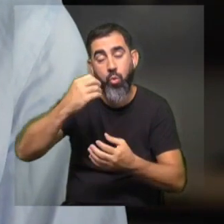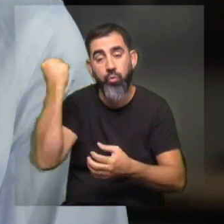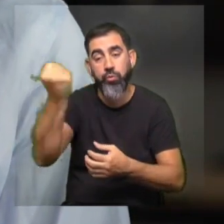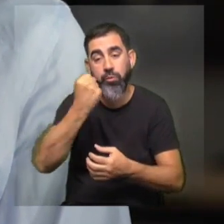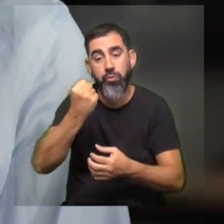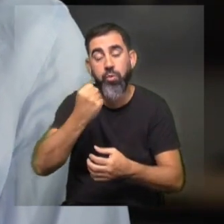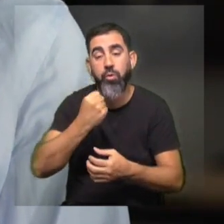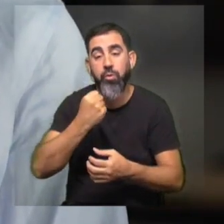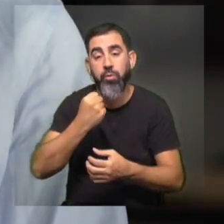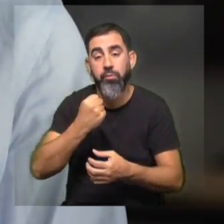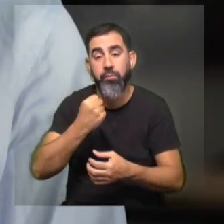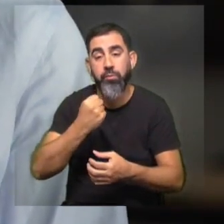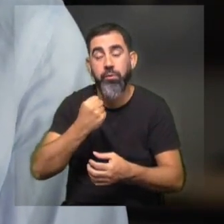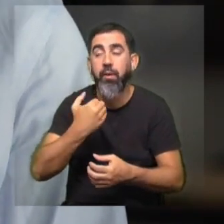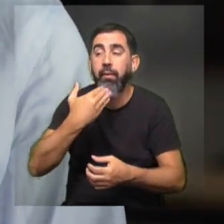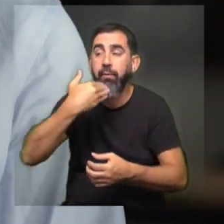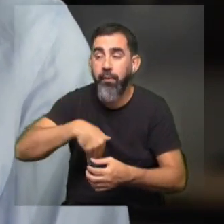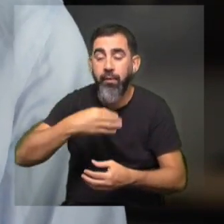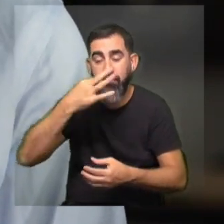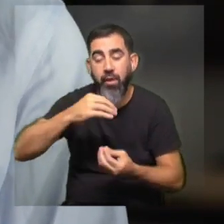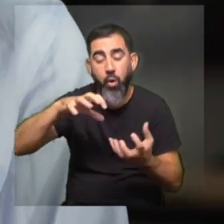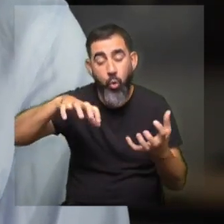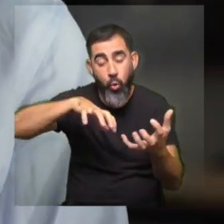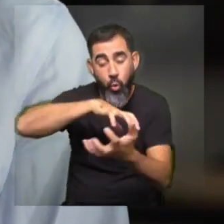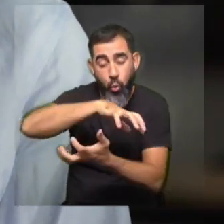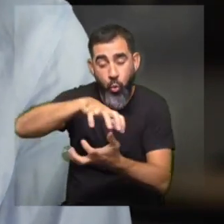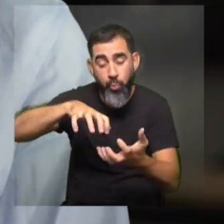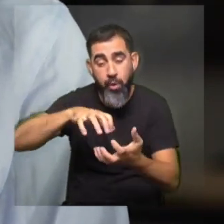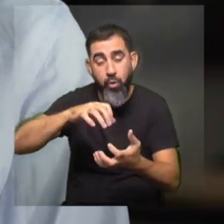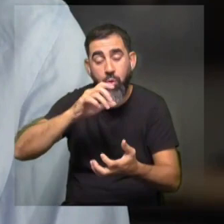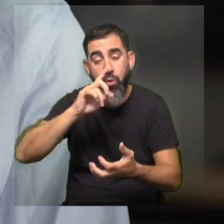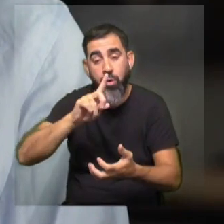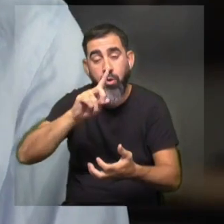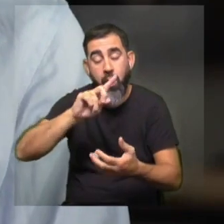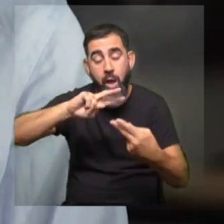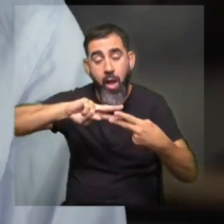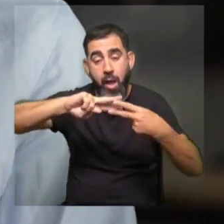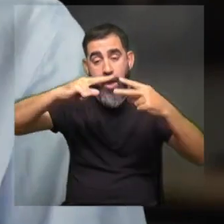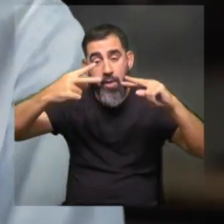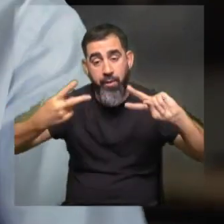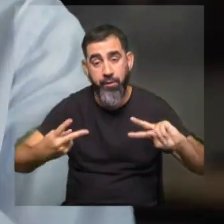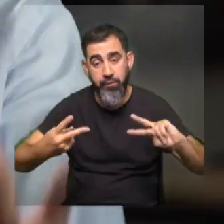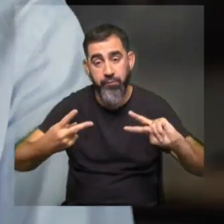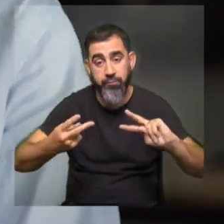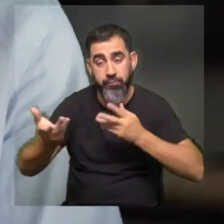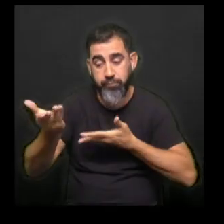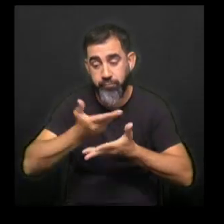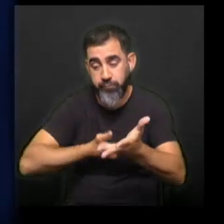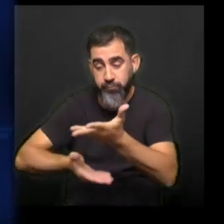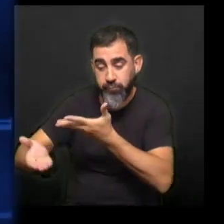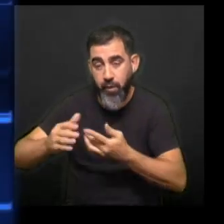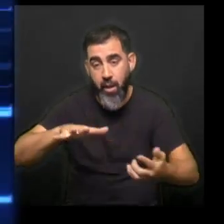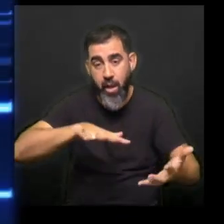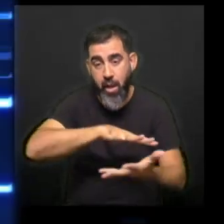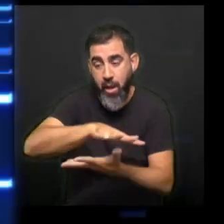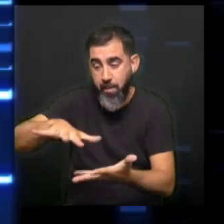la comprensión de la real complejidad de nuestro genoma, de nuestro ADN, de la interacción de este genoma con el ambiente,